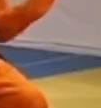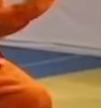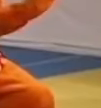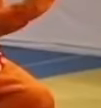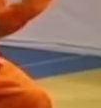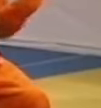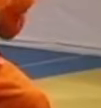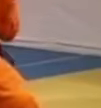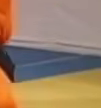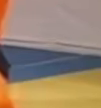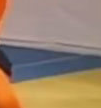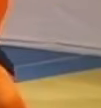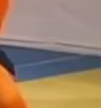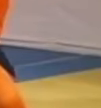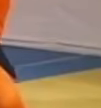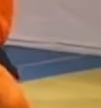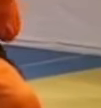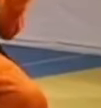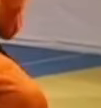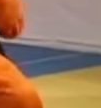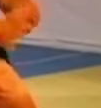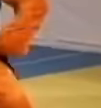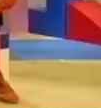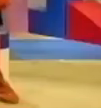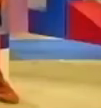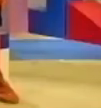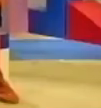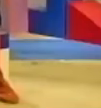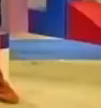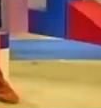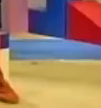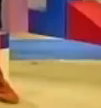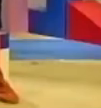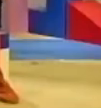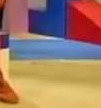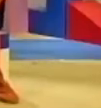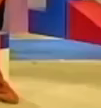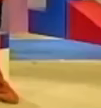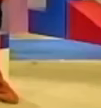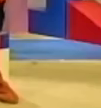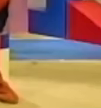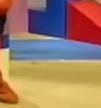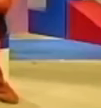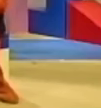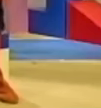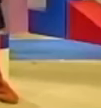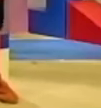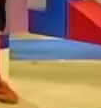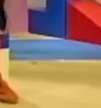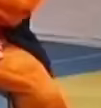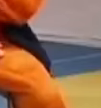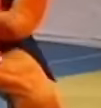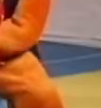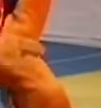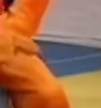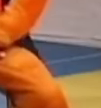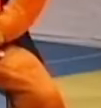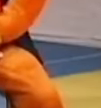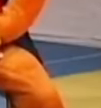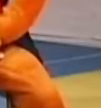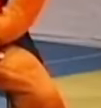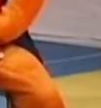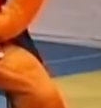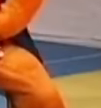Tus amigos que te quieren mucho quieren jugar contigo. Pero todos,